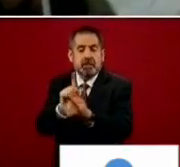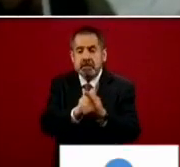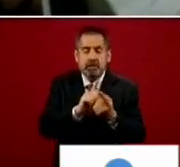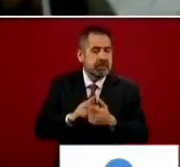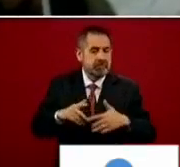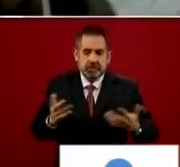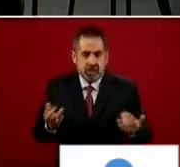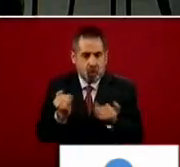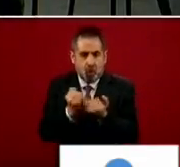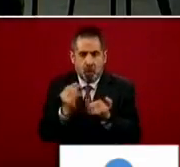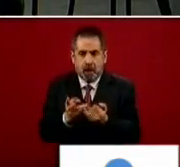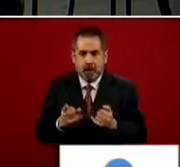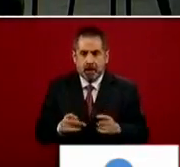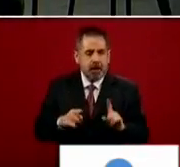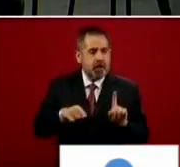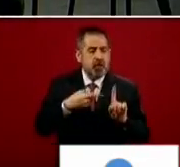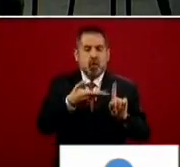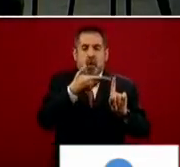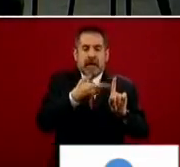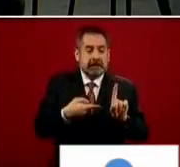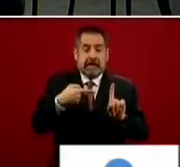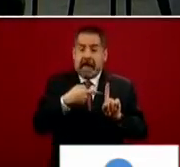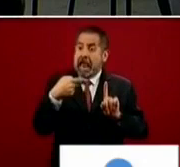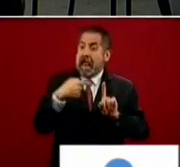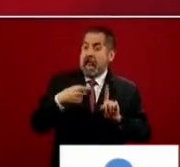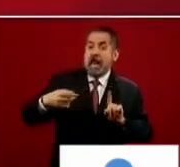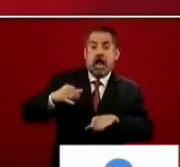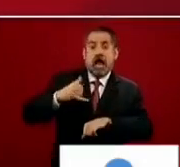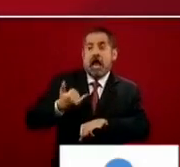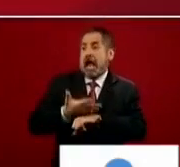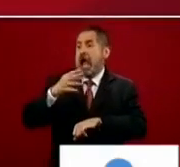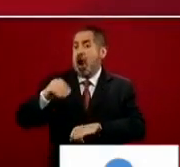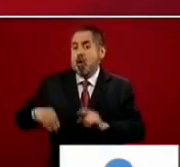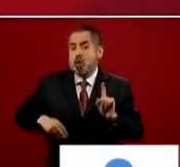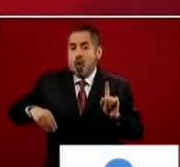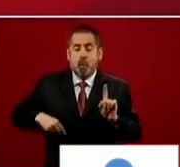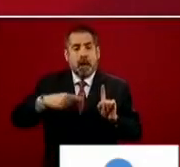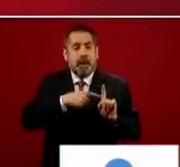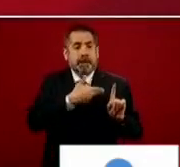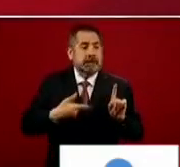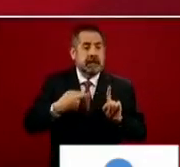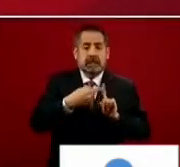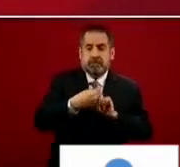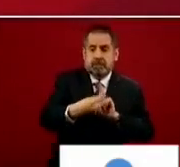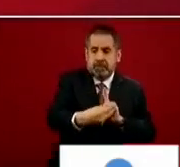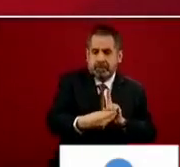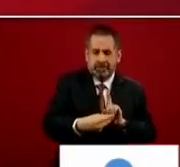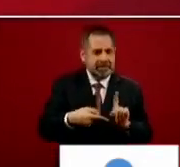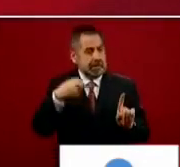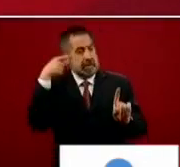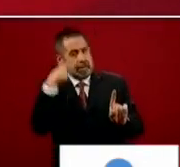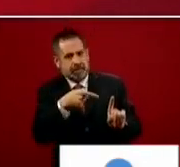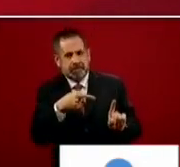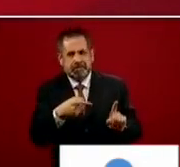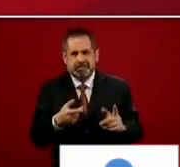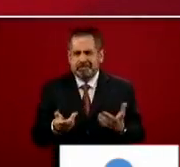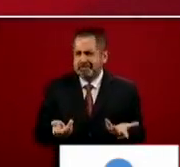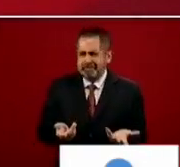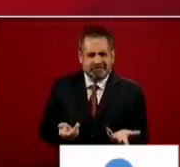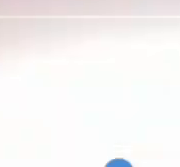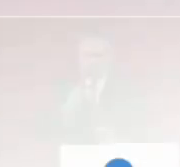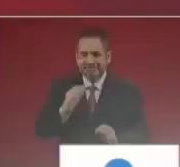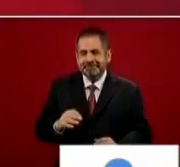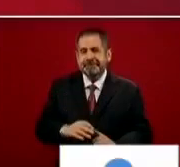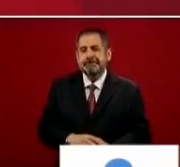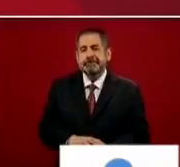el presidente no es una fuerza de contagio entonces no no tiene por qué ser la persona que contagie a